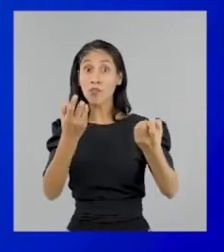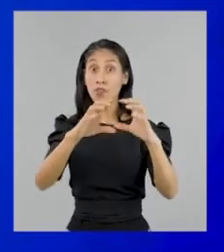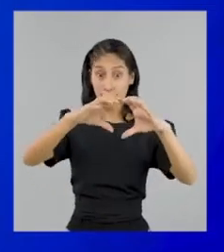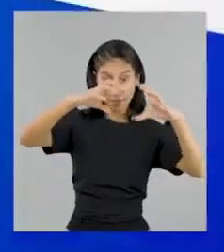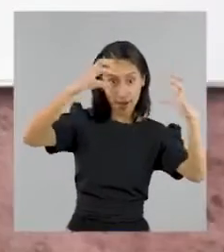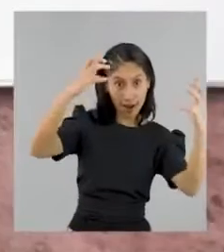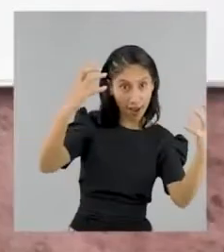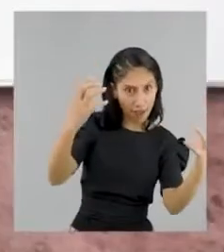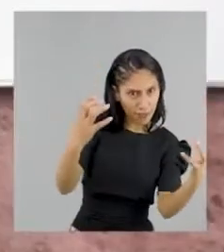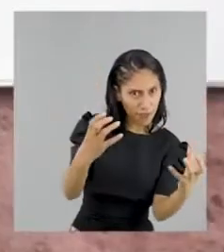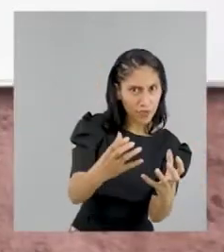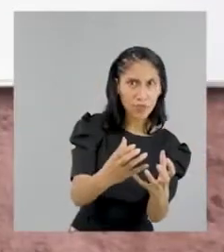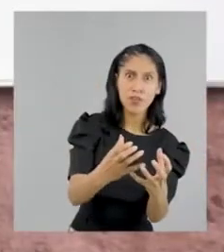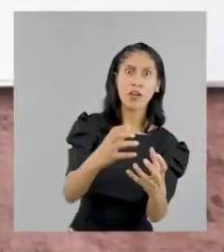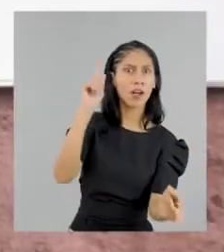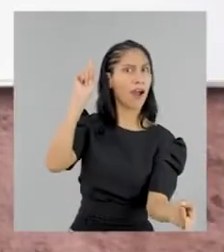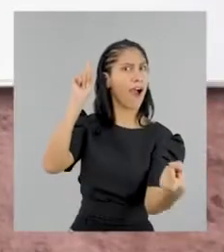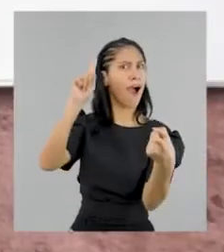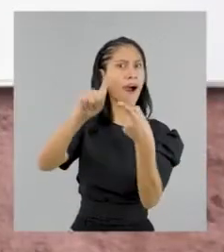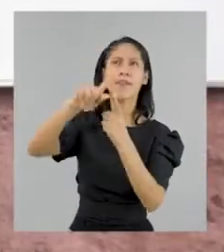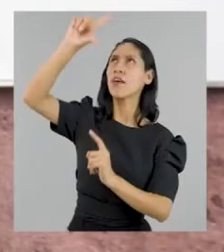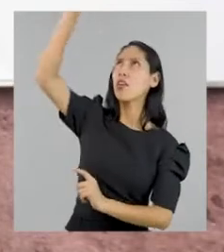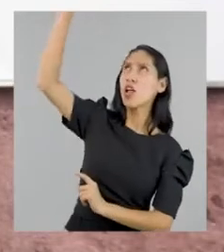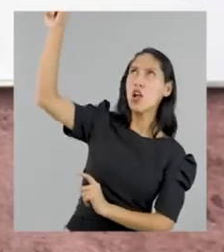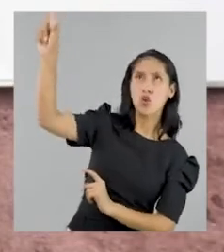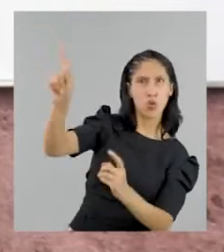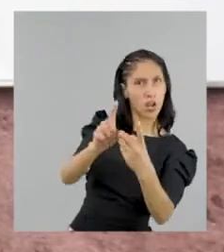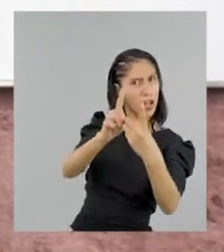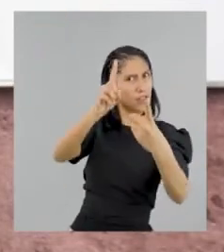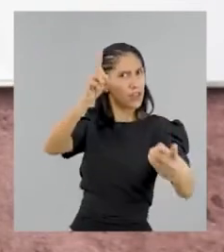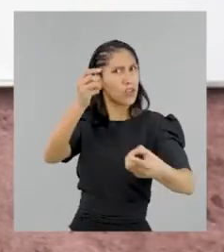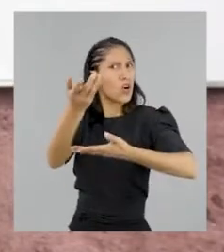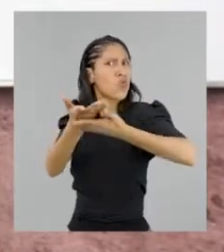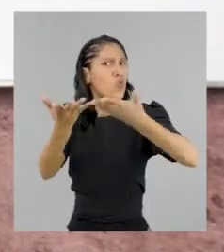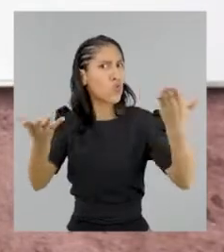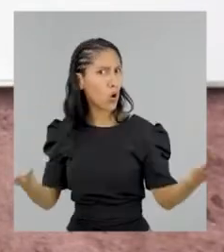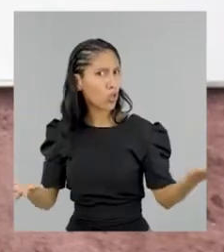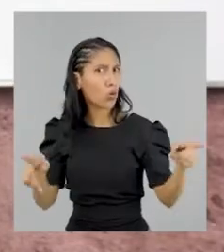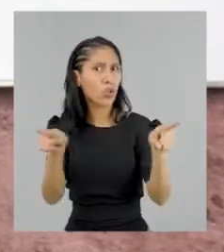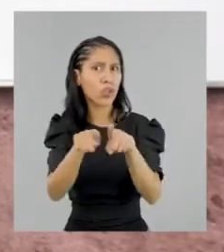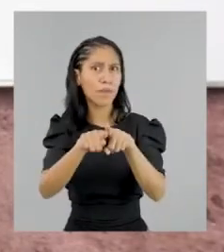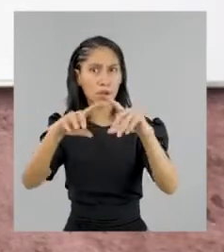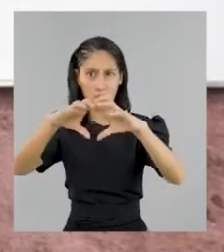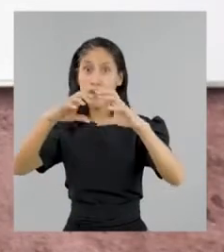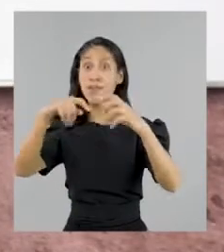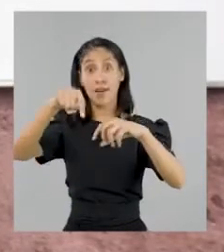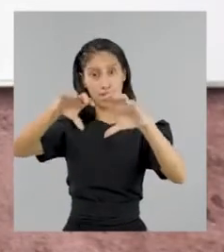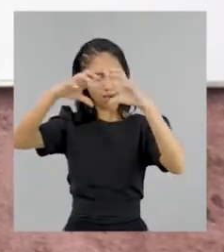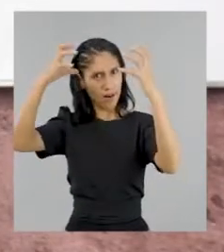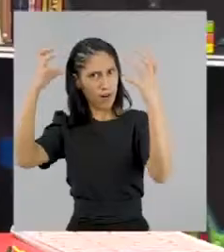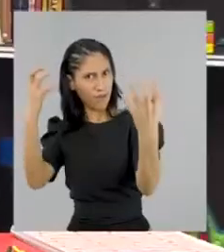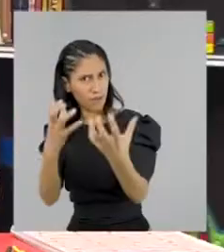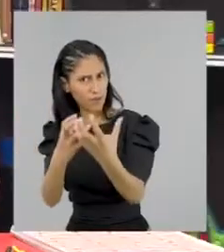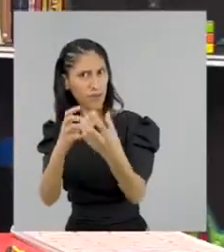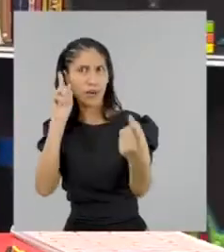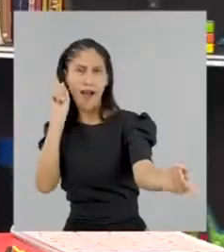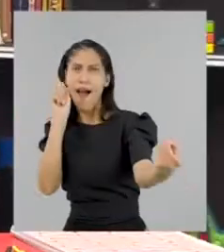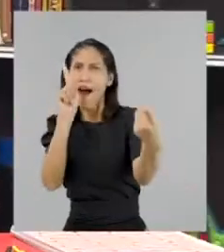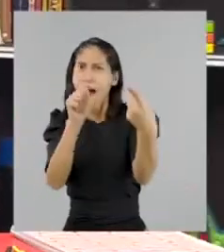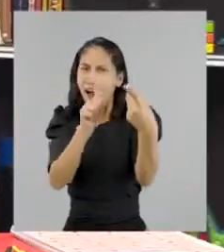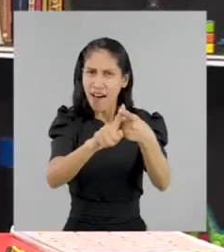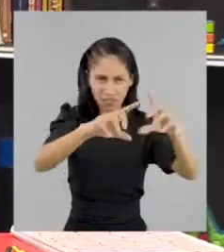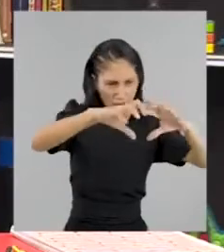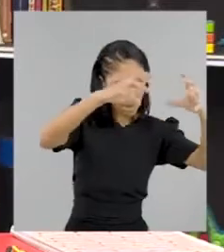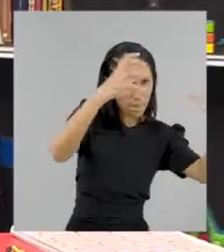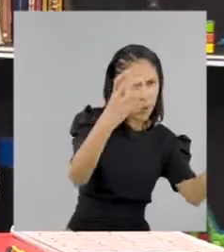la Tierra a la Luna o de la Tierra al Sol? ¿O qué distancia hay hasta el planeta Júpiter u otro planeta? Para calcular